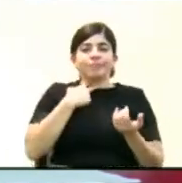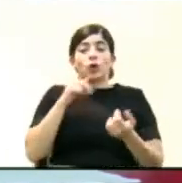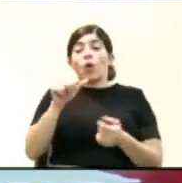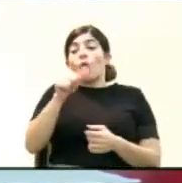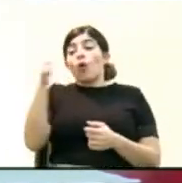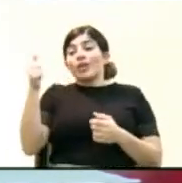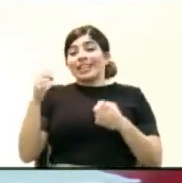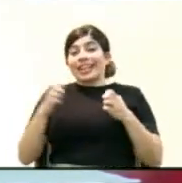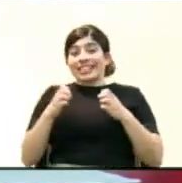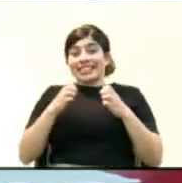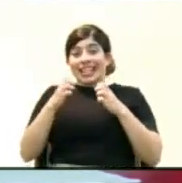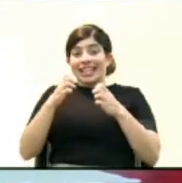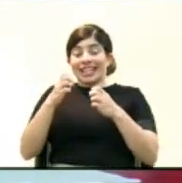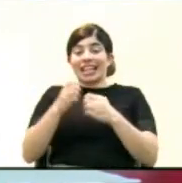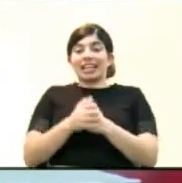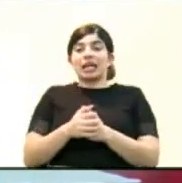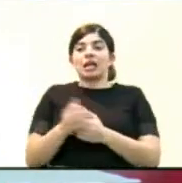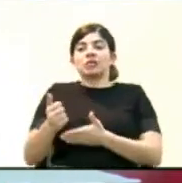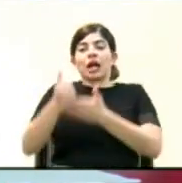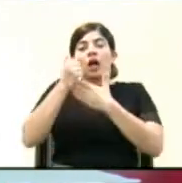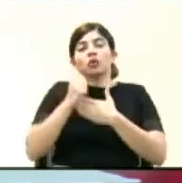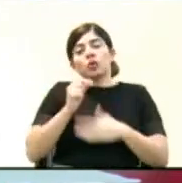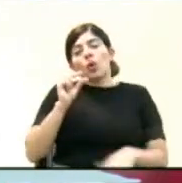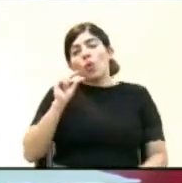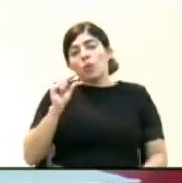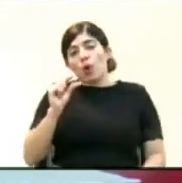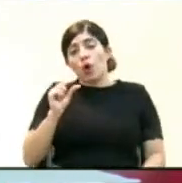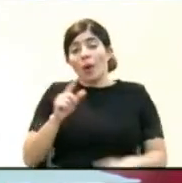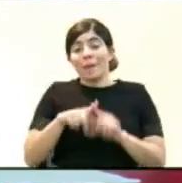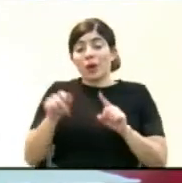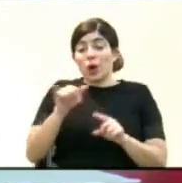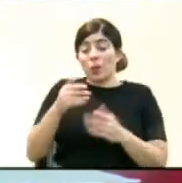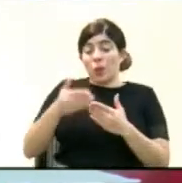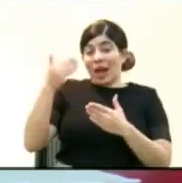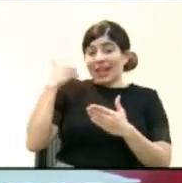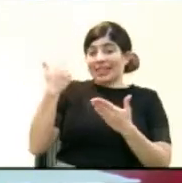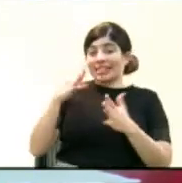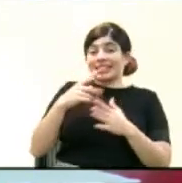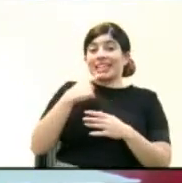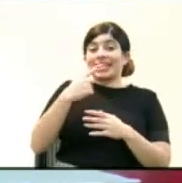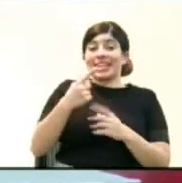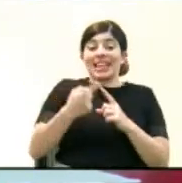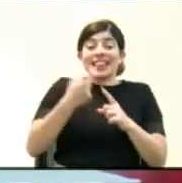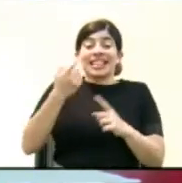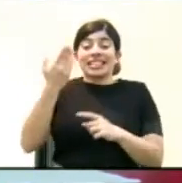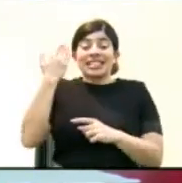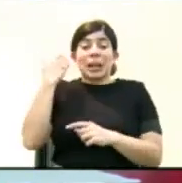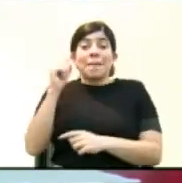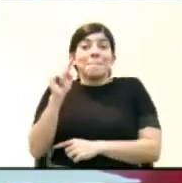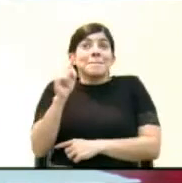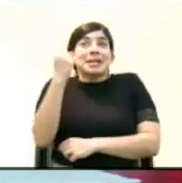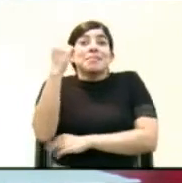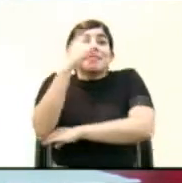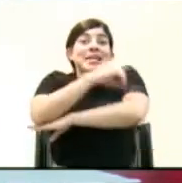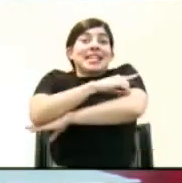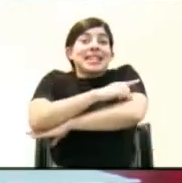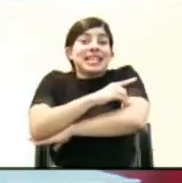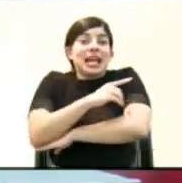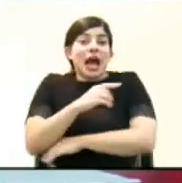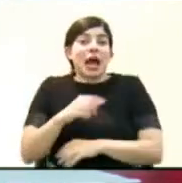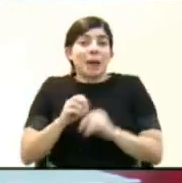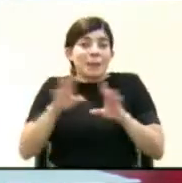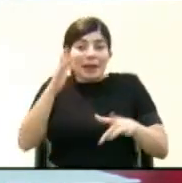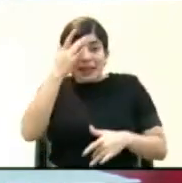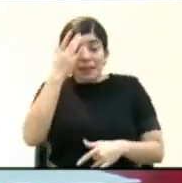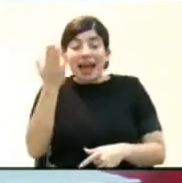nos alivien un poco, pero como hemos dicho, desde el día 1 de esta pandemia, hace 19